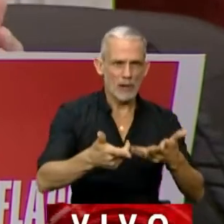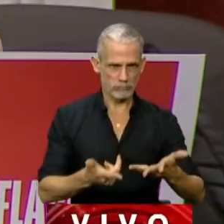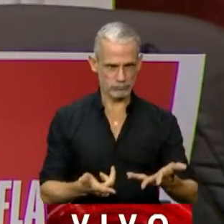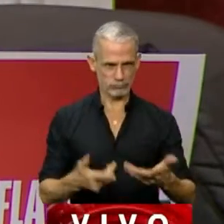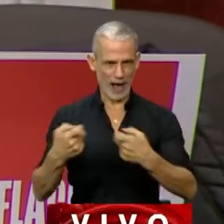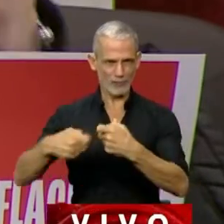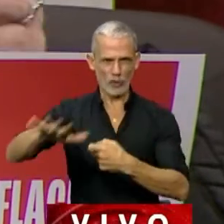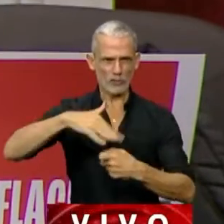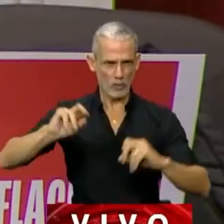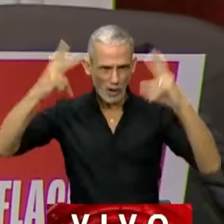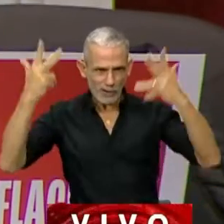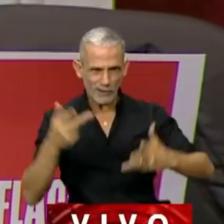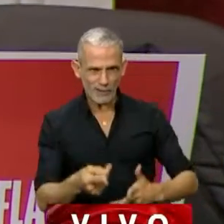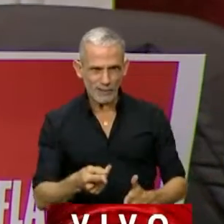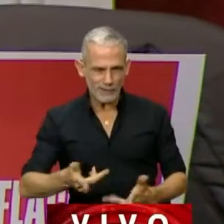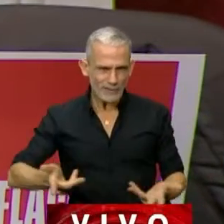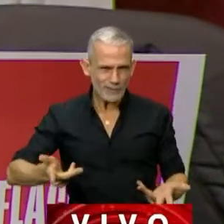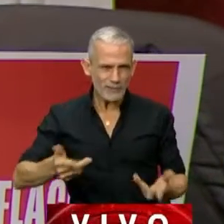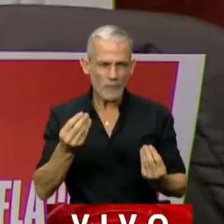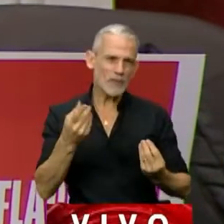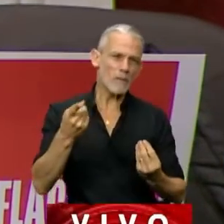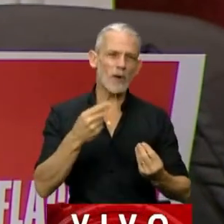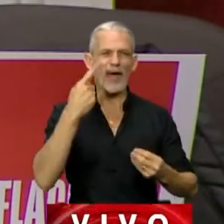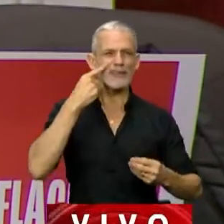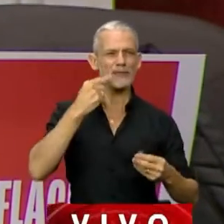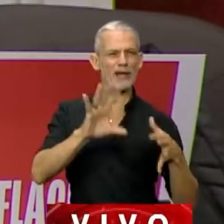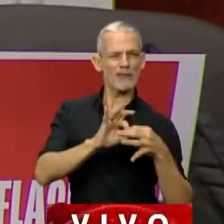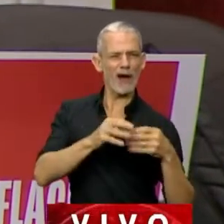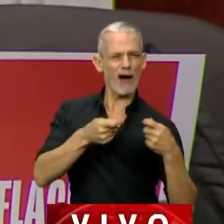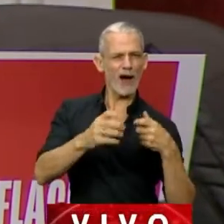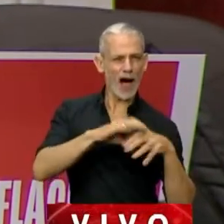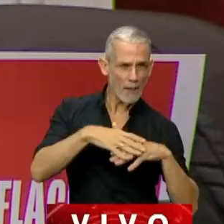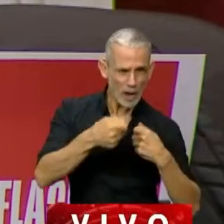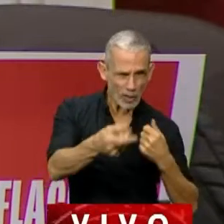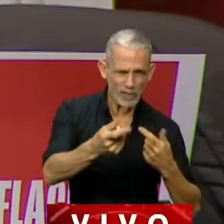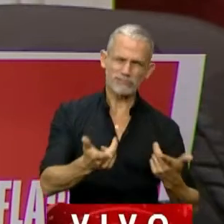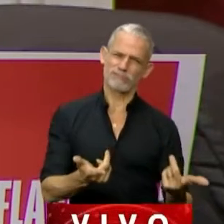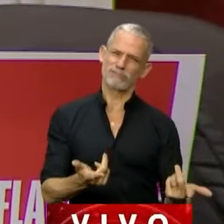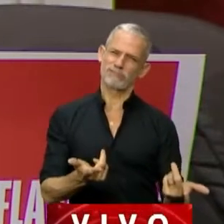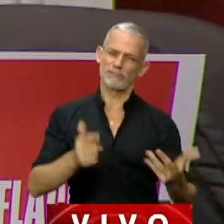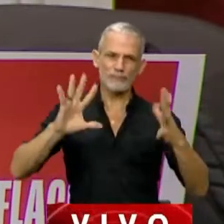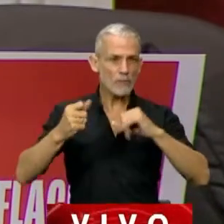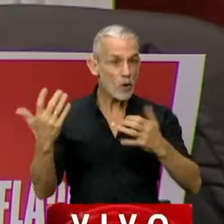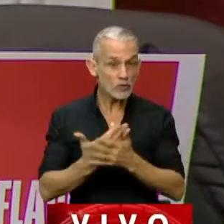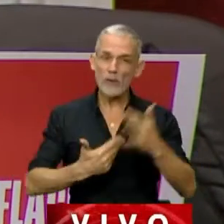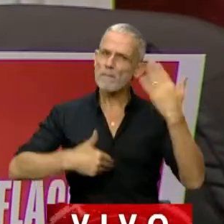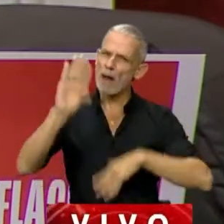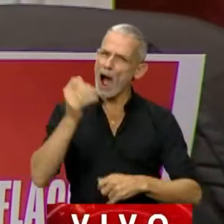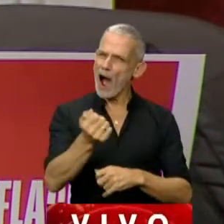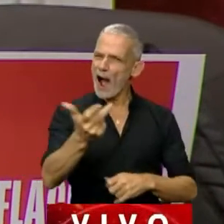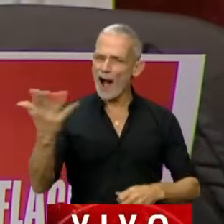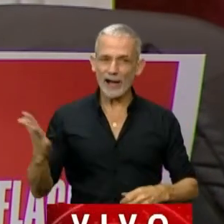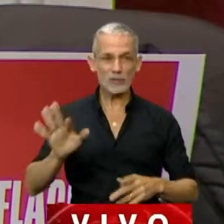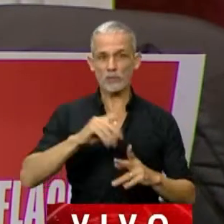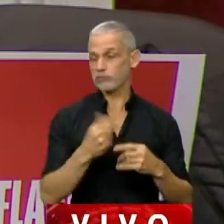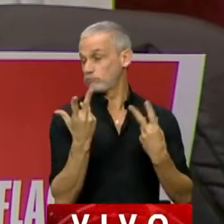las organizaciones se han desenvuelto, justamente porque los afectados son muchos más. Y como